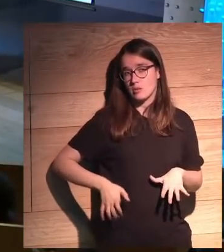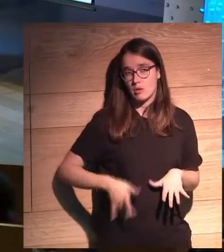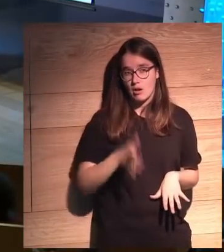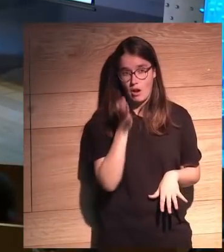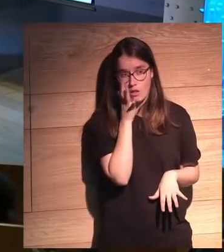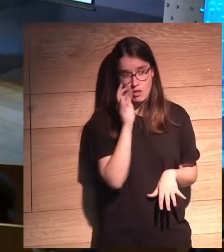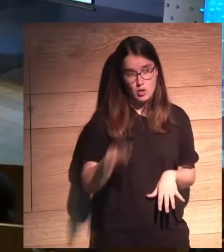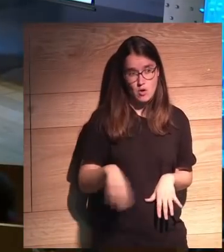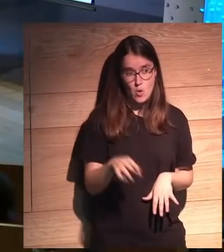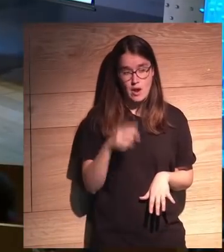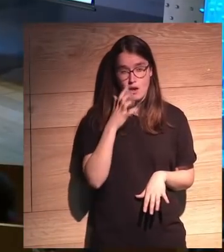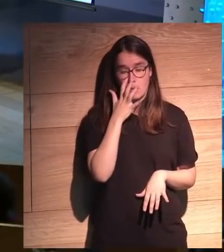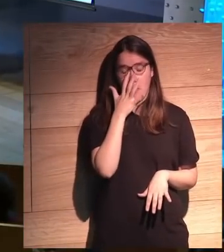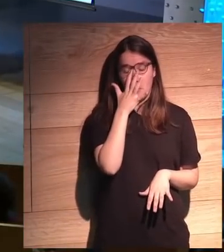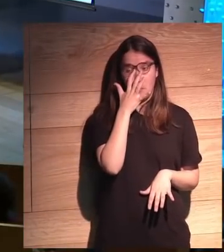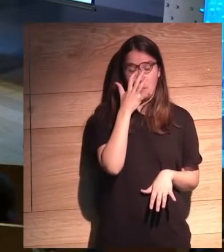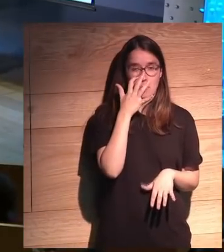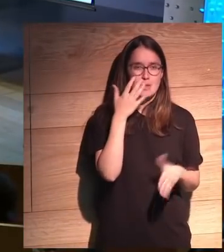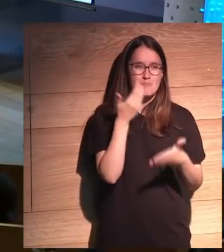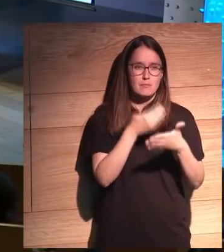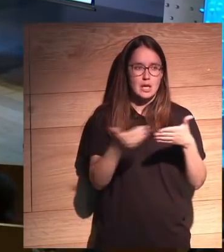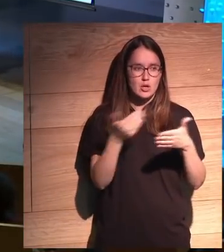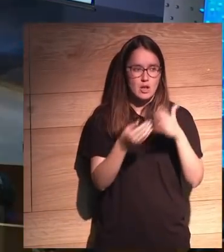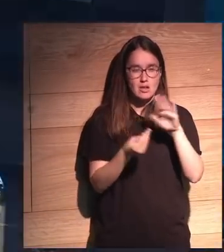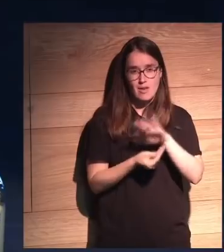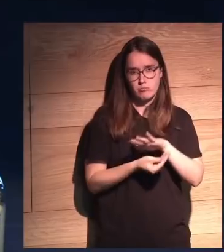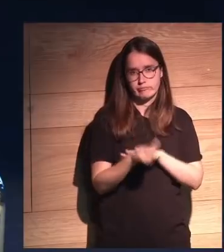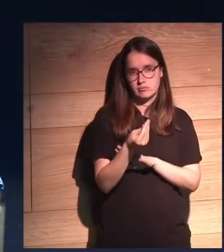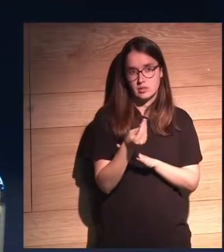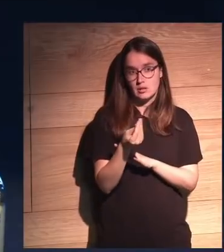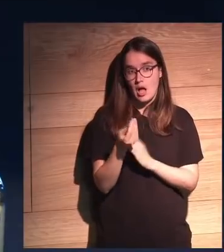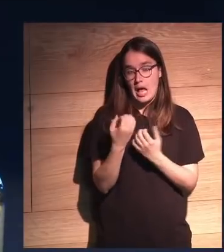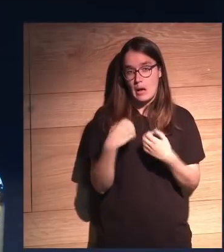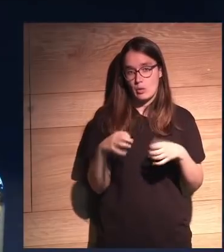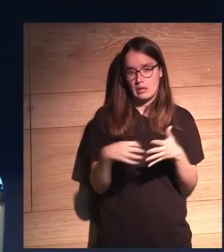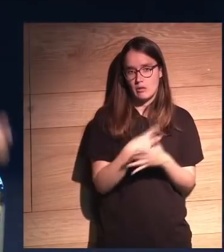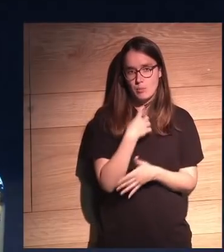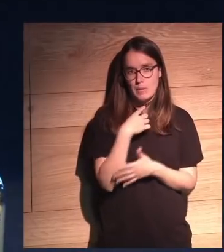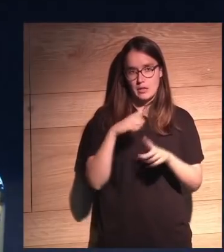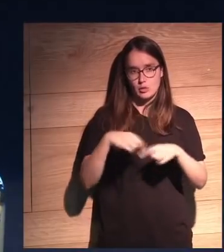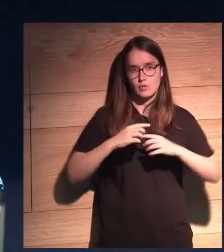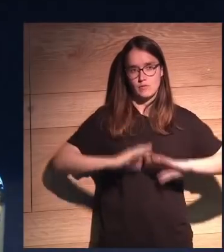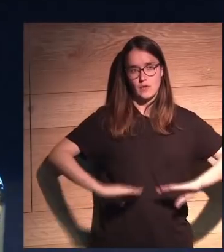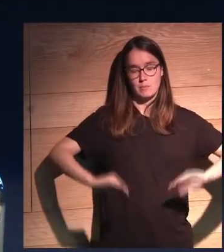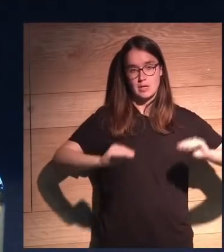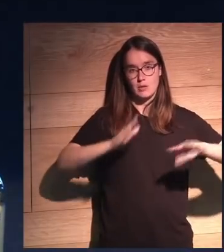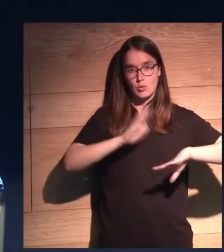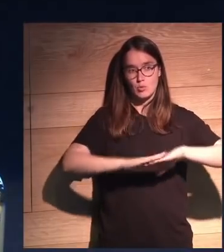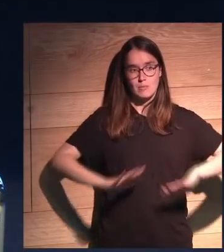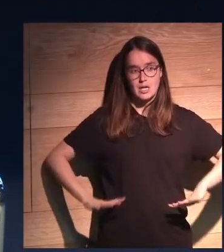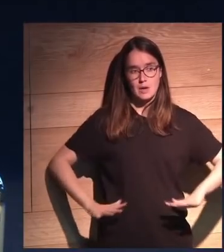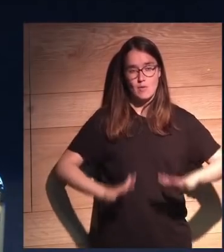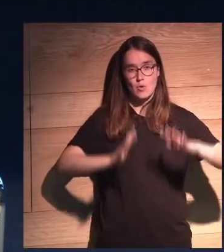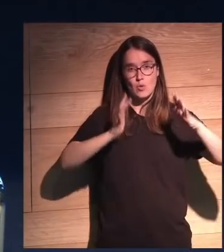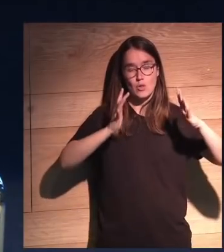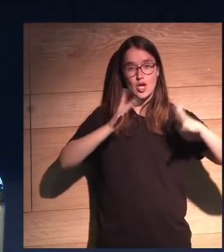Realmente lo era, ¿no? Millonaria de nacimiento, aunque lo pierde en todo su familia con la revolución hoy